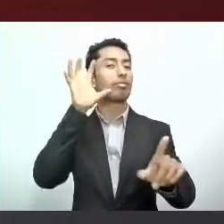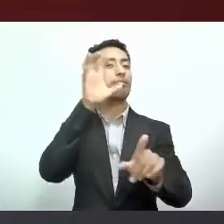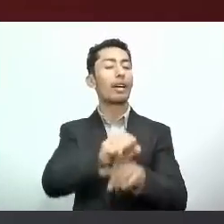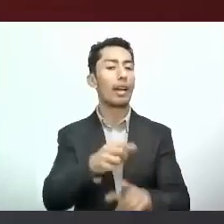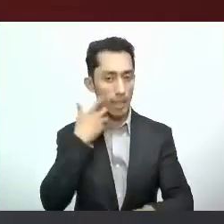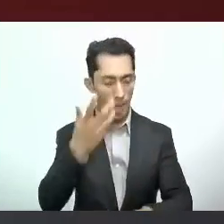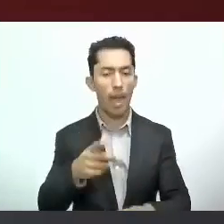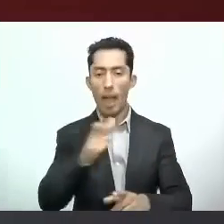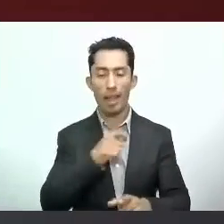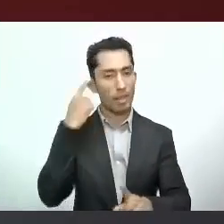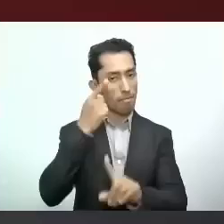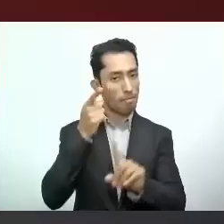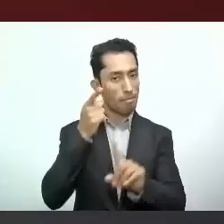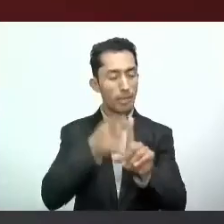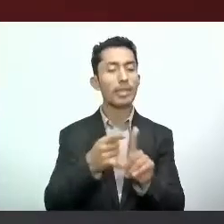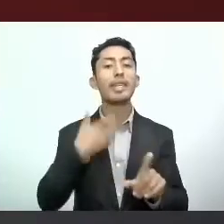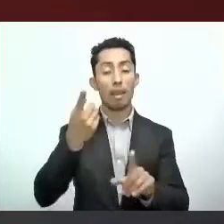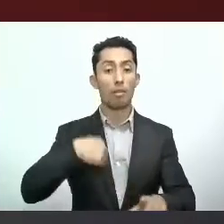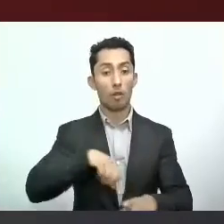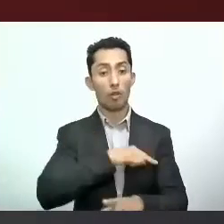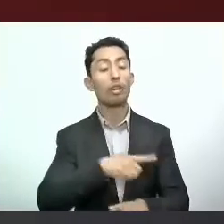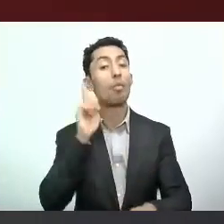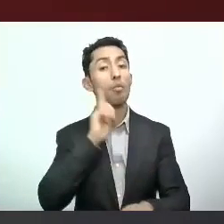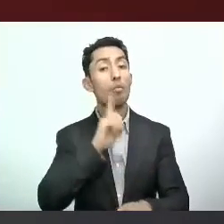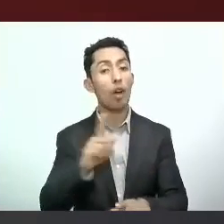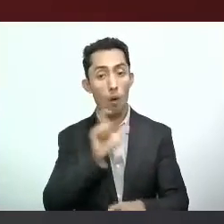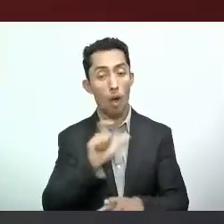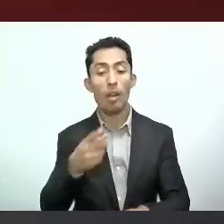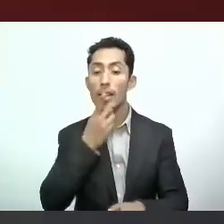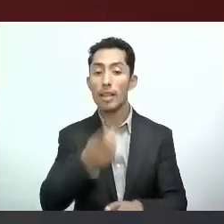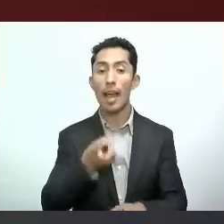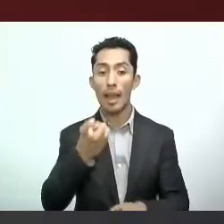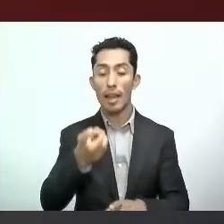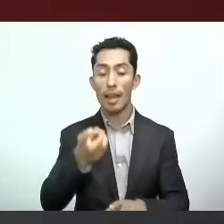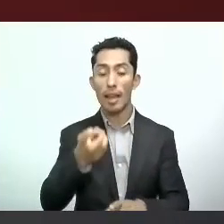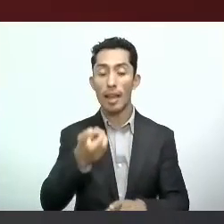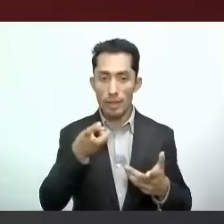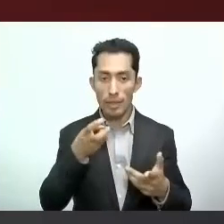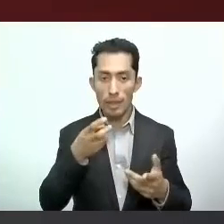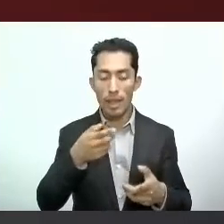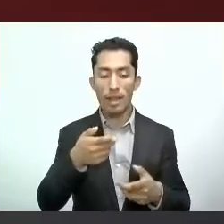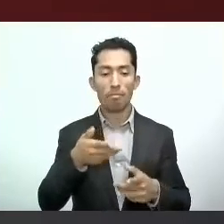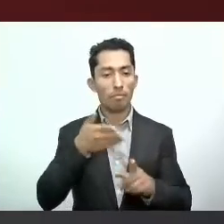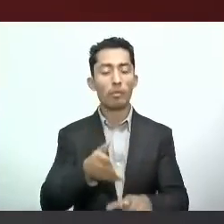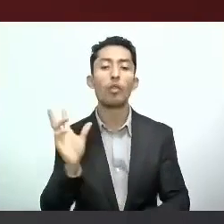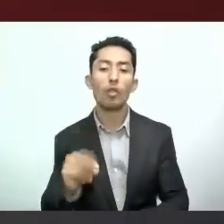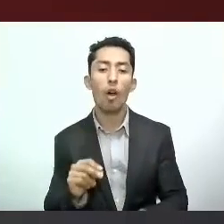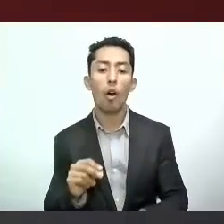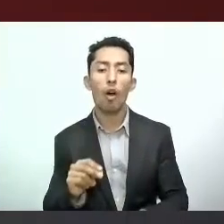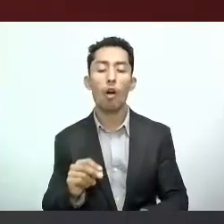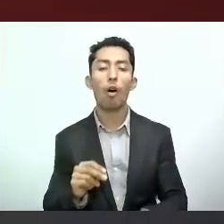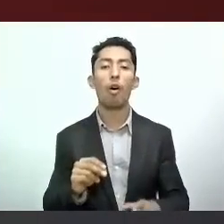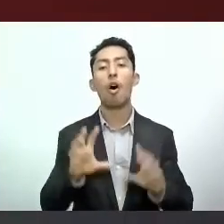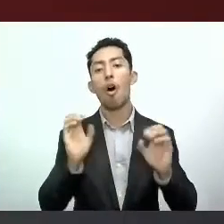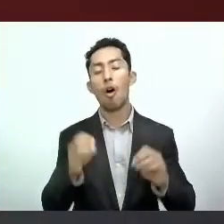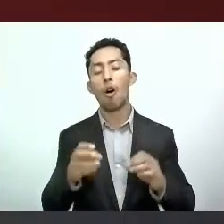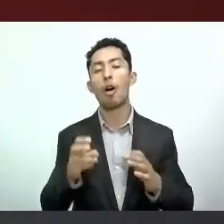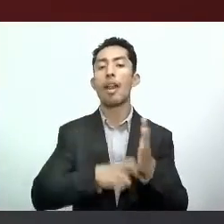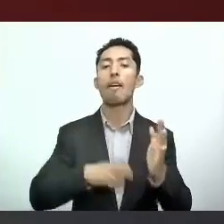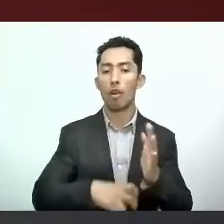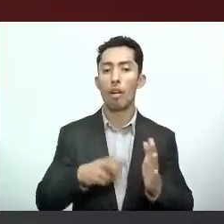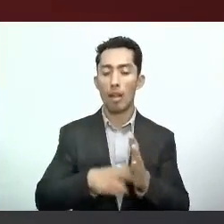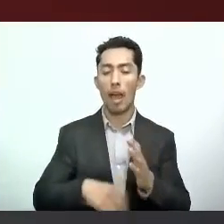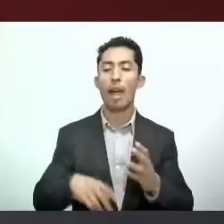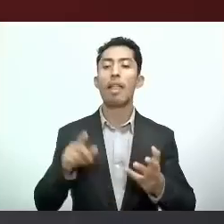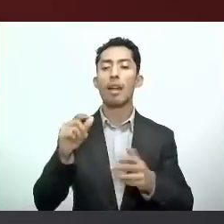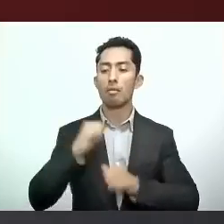para nosotras, cuando yo decía, esta es la vía y no la elección o las reformas que se han hecho al Poder Judicial en